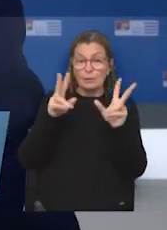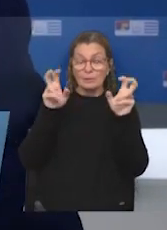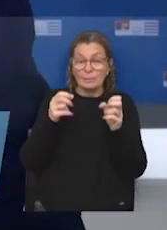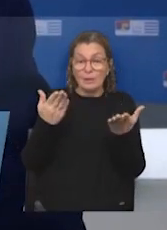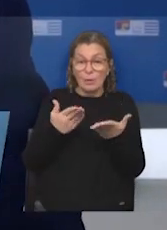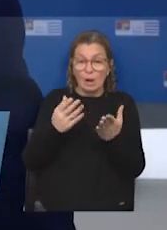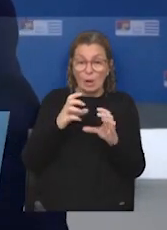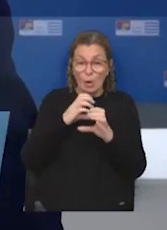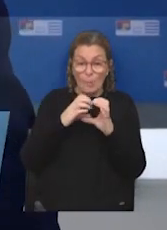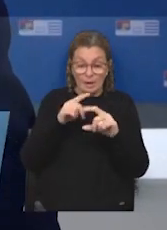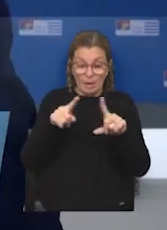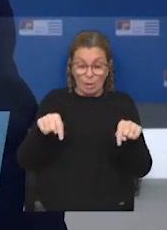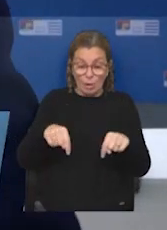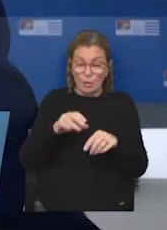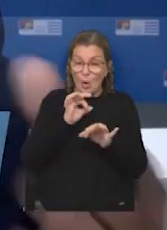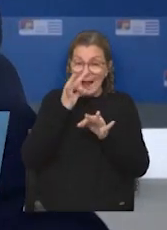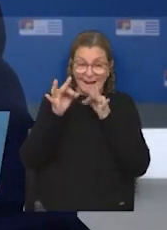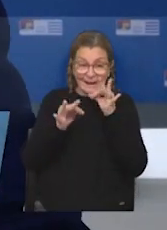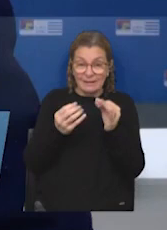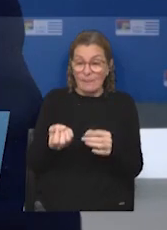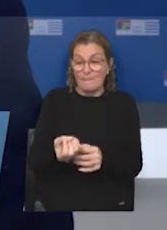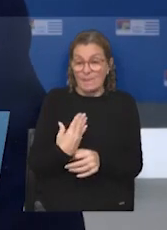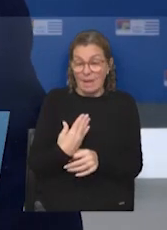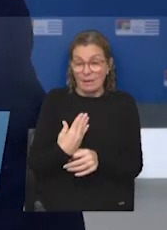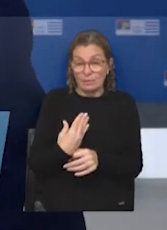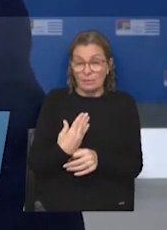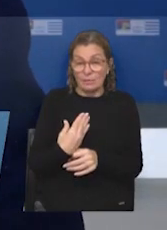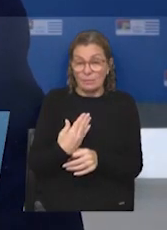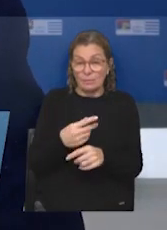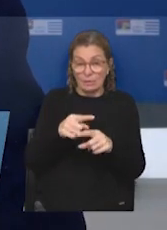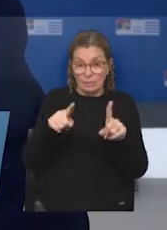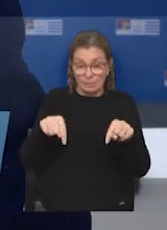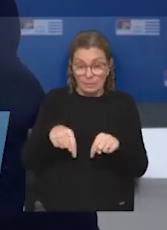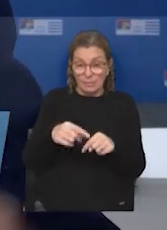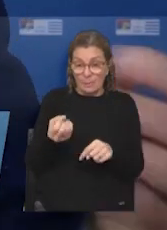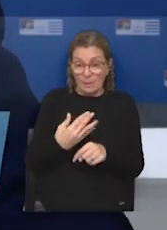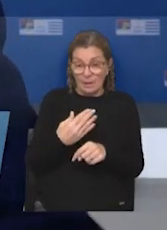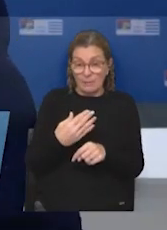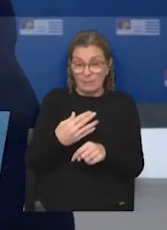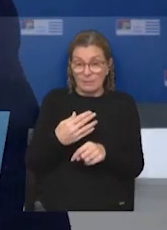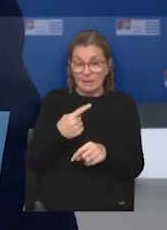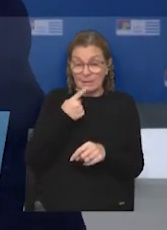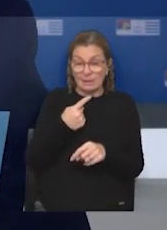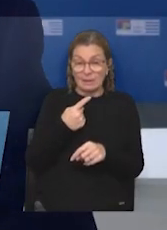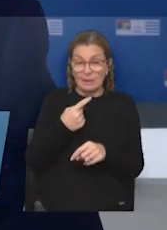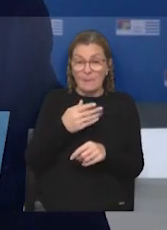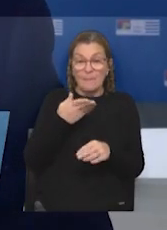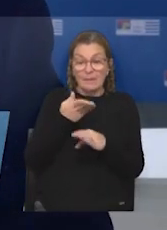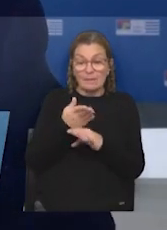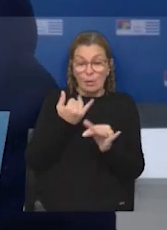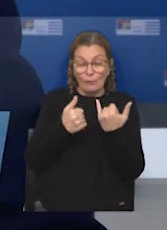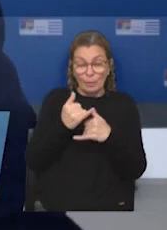ahora el comunicado no aclara si ya le enviaron los recibos a Patricia Madrid si van a completar Entonces el pedido de